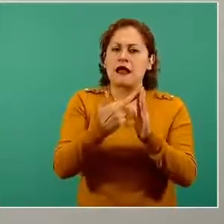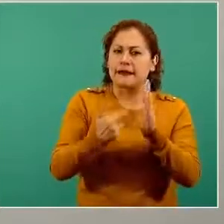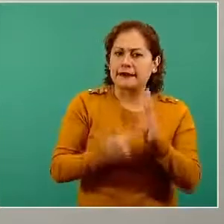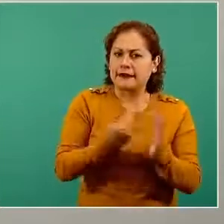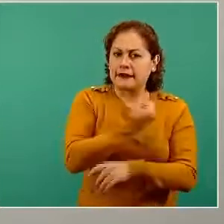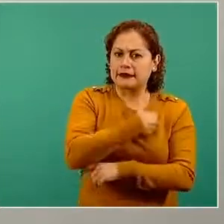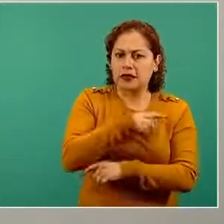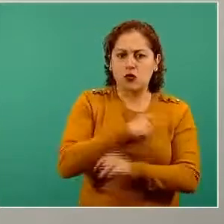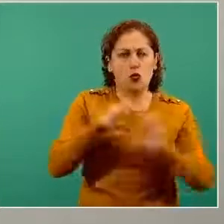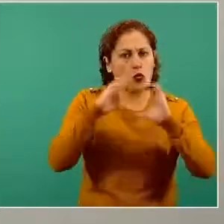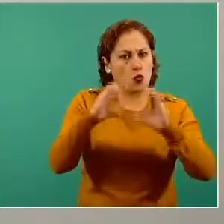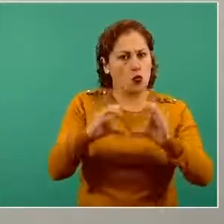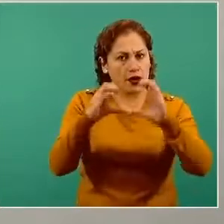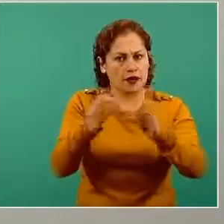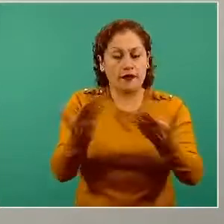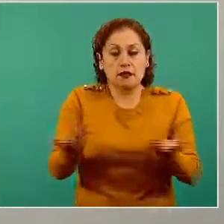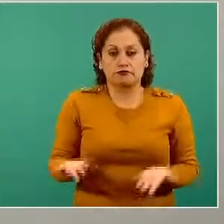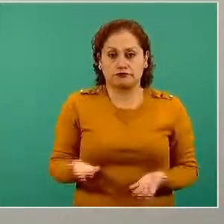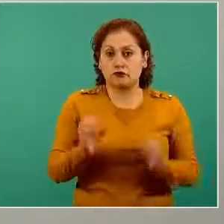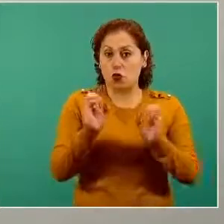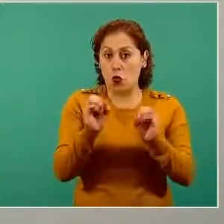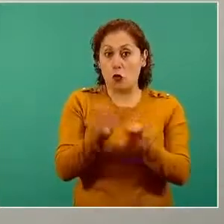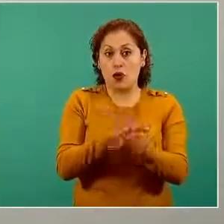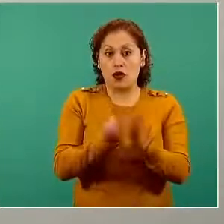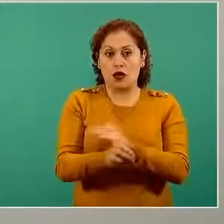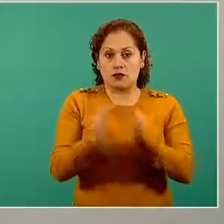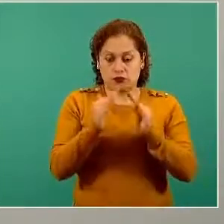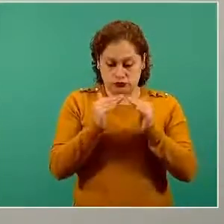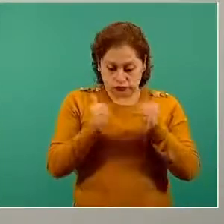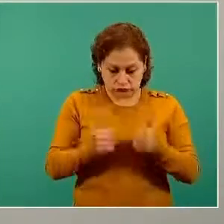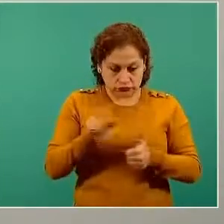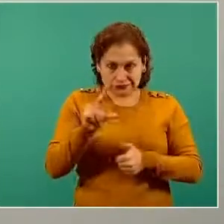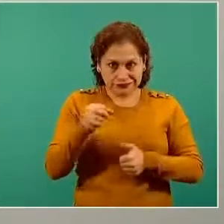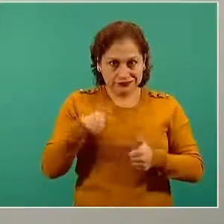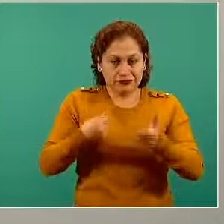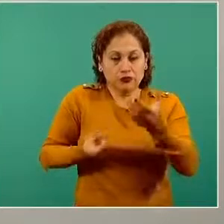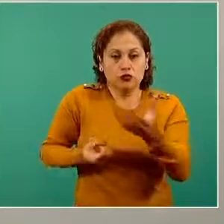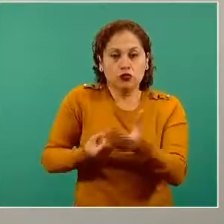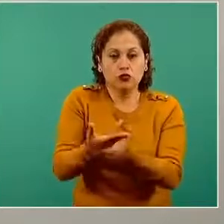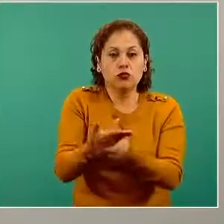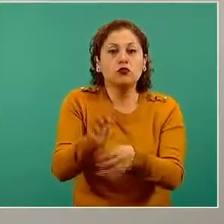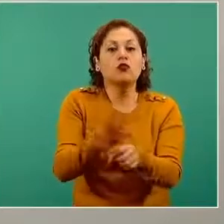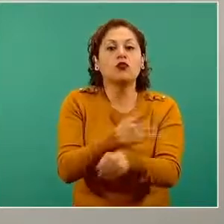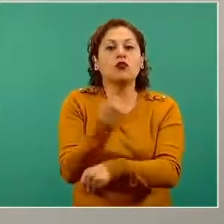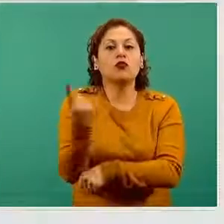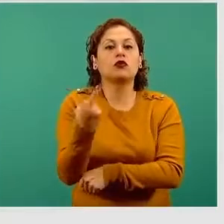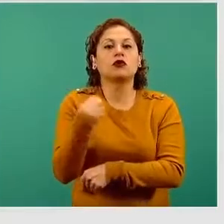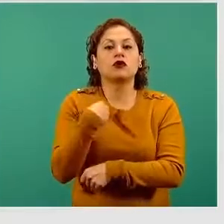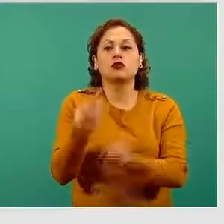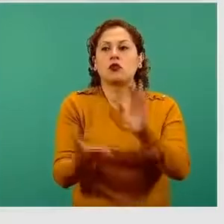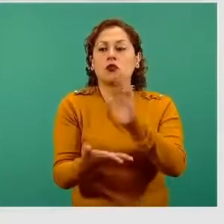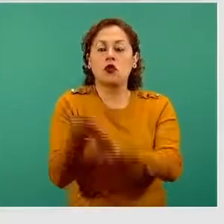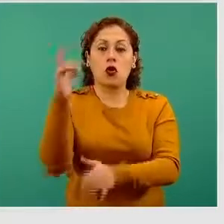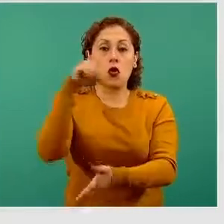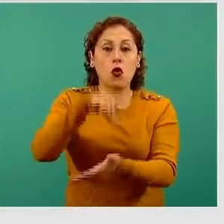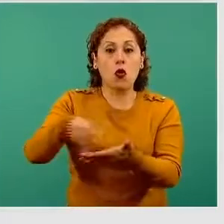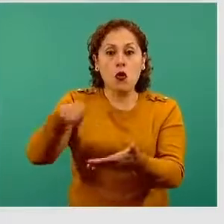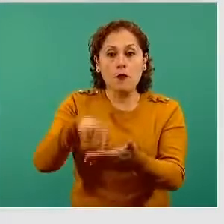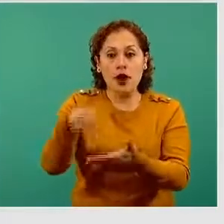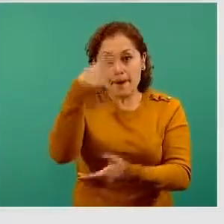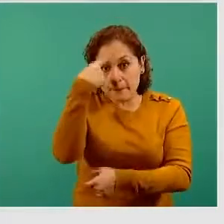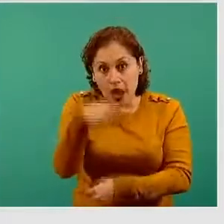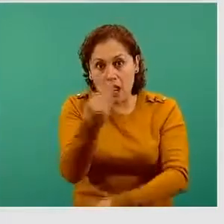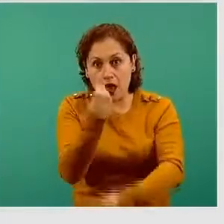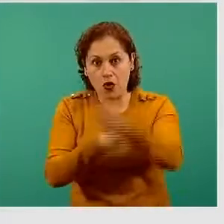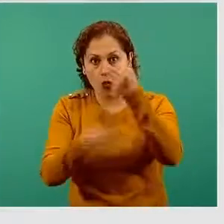médica. O estoy saliendo de mi domicilio porque estoy acudiendo a comprar los insumos alimenticios